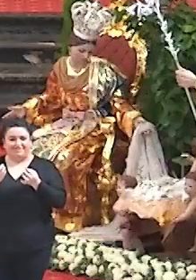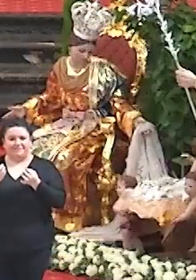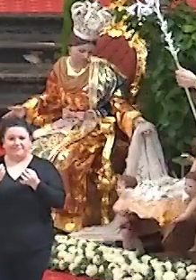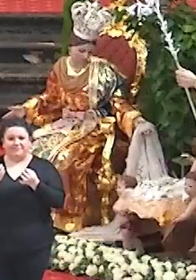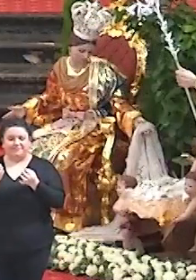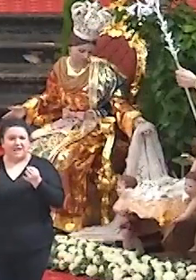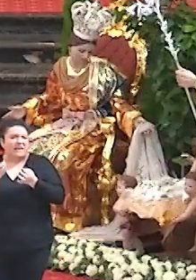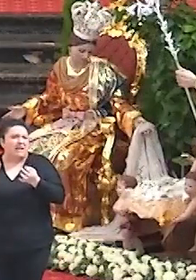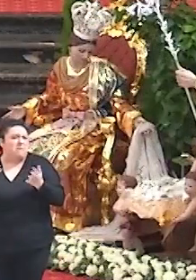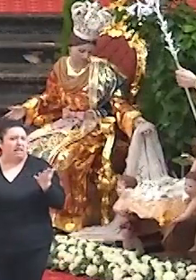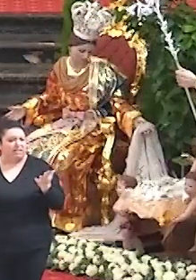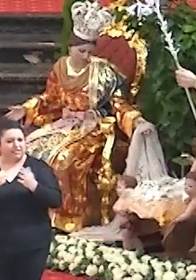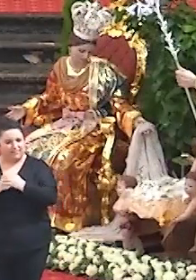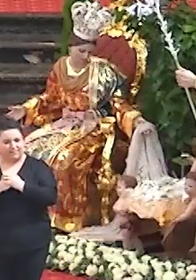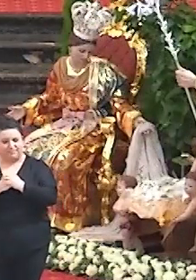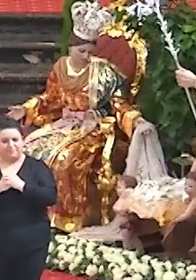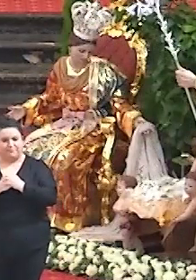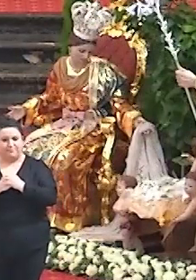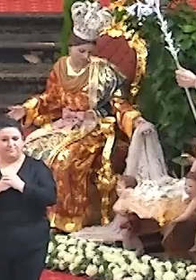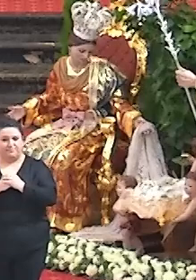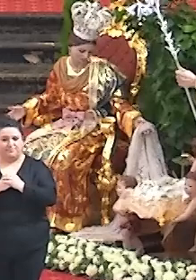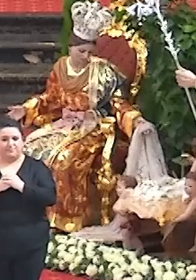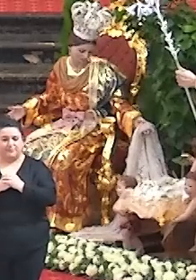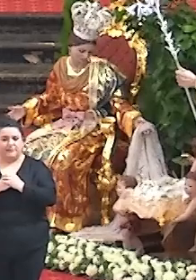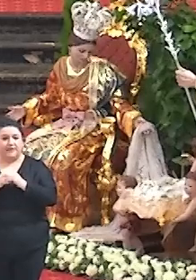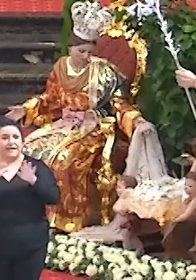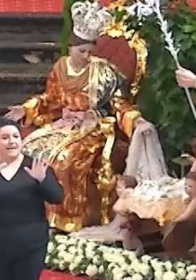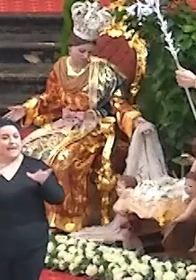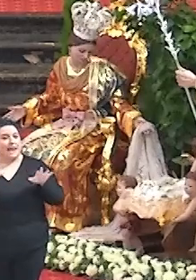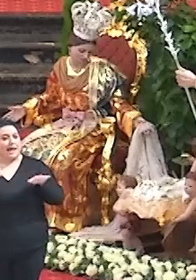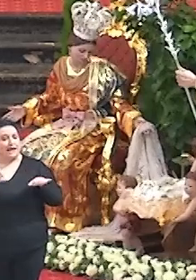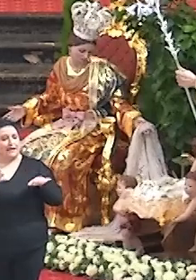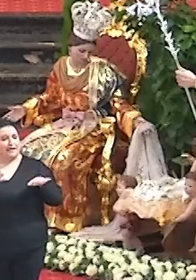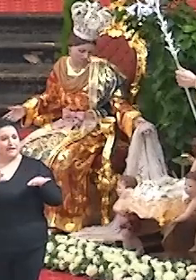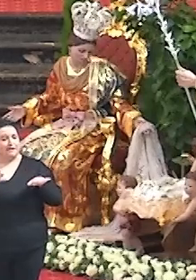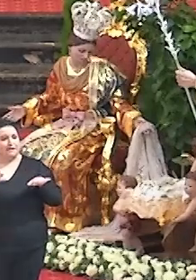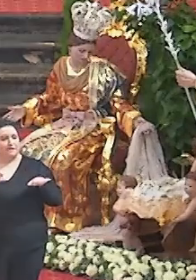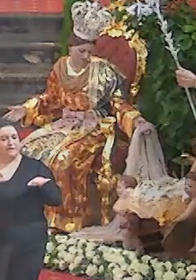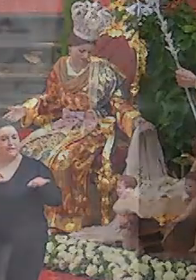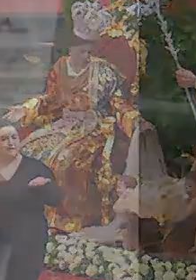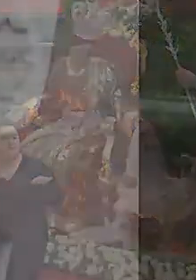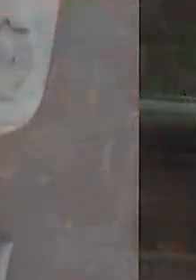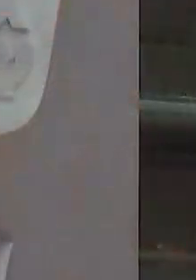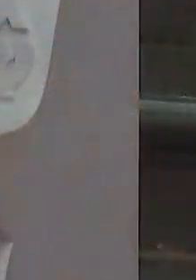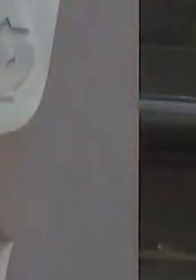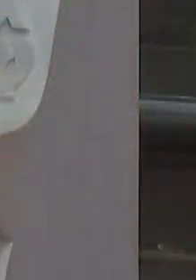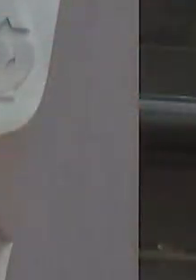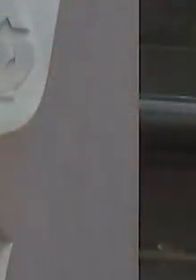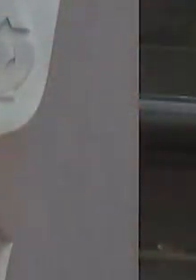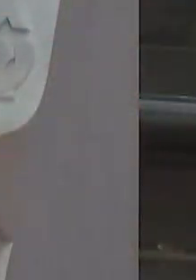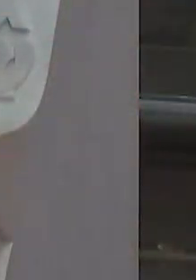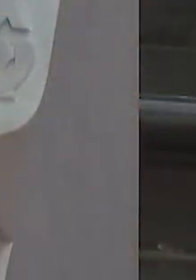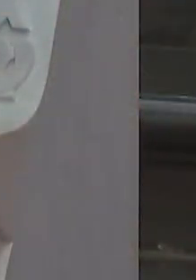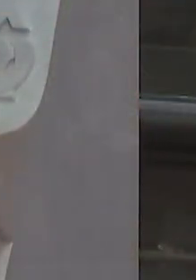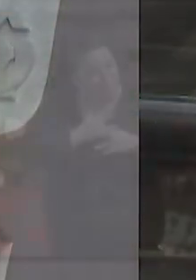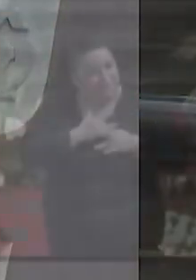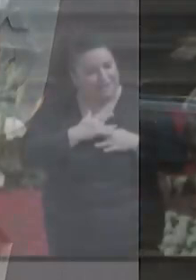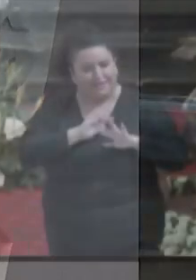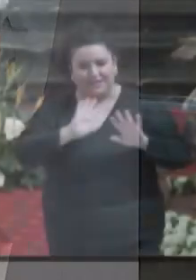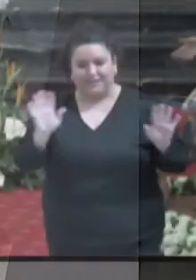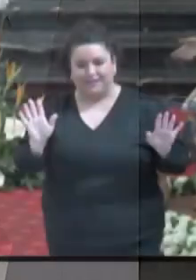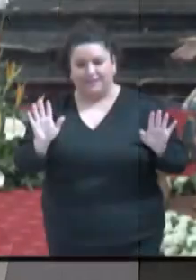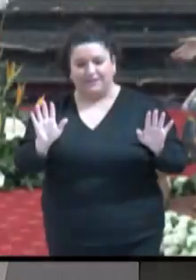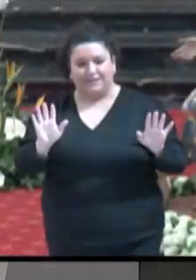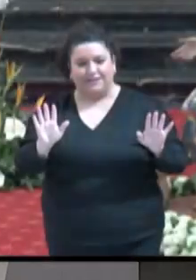Qué pasa aquí y el Ángel le dice no temas María has hallado